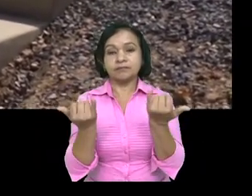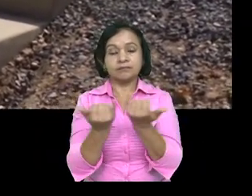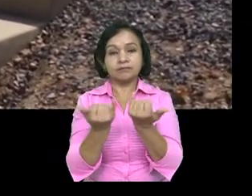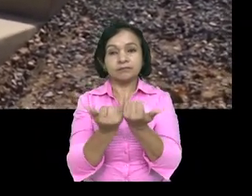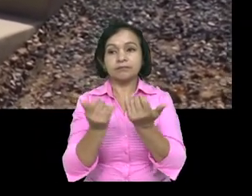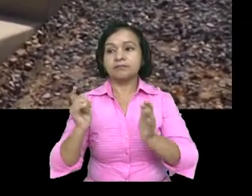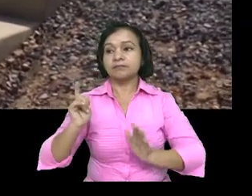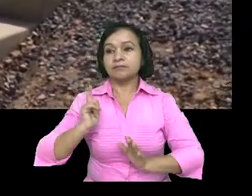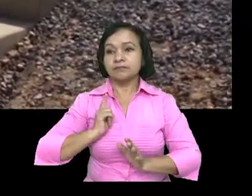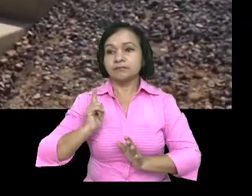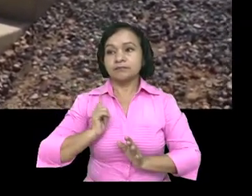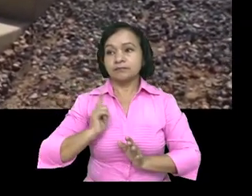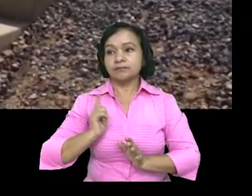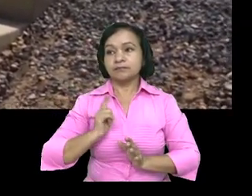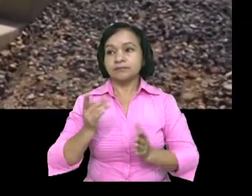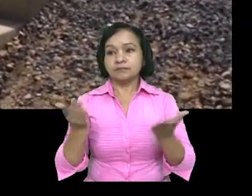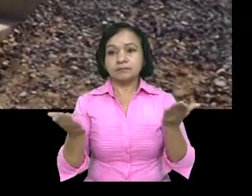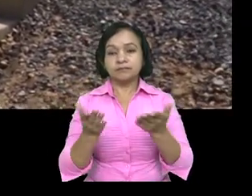Tenemos también